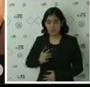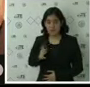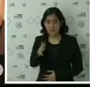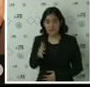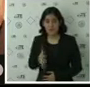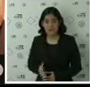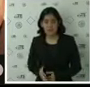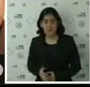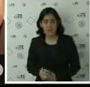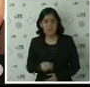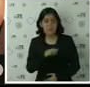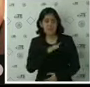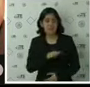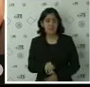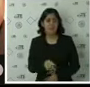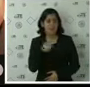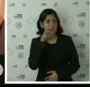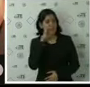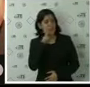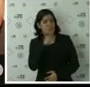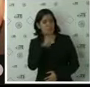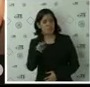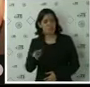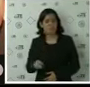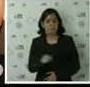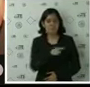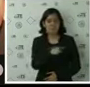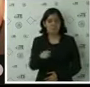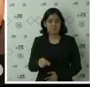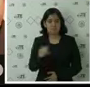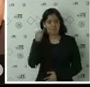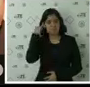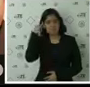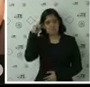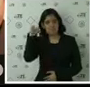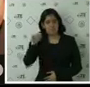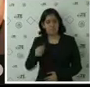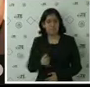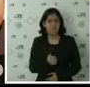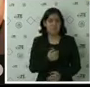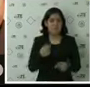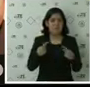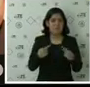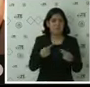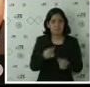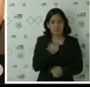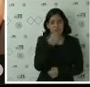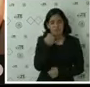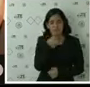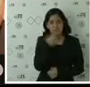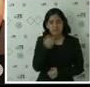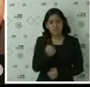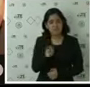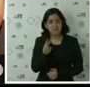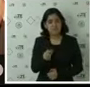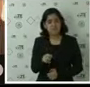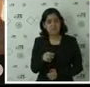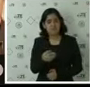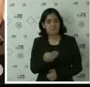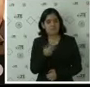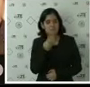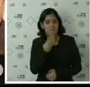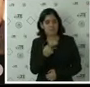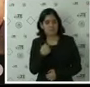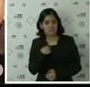con estudiantes de estas características y de realidades, pero sobre todo con un afán de empatía y de diálogo. Alguien me decía en